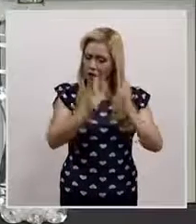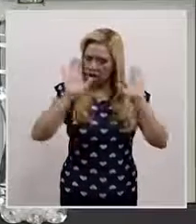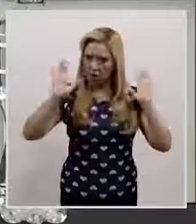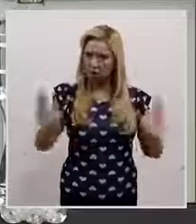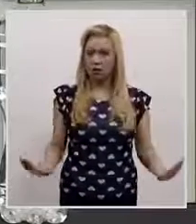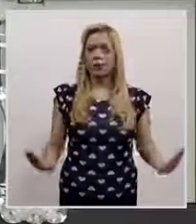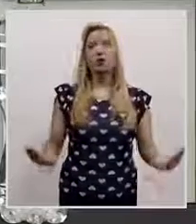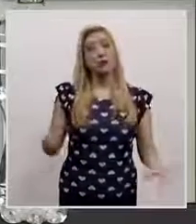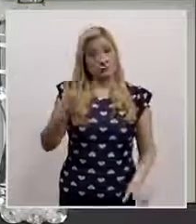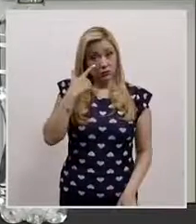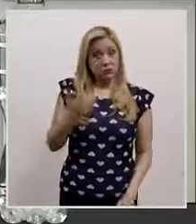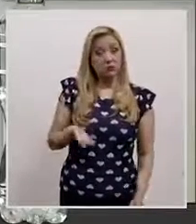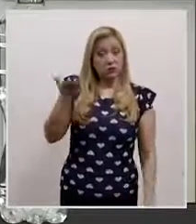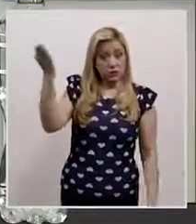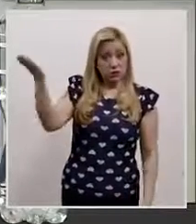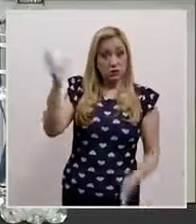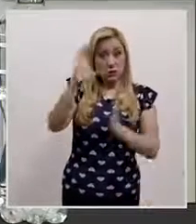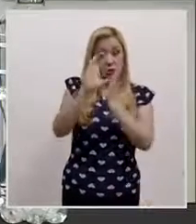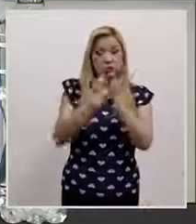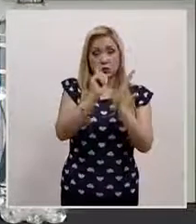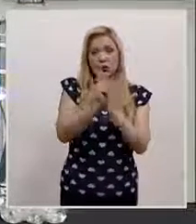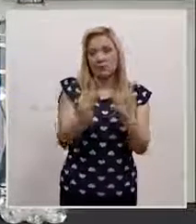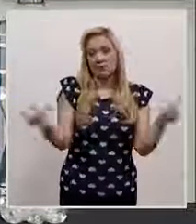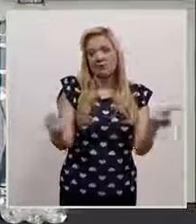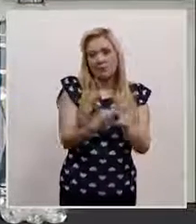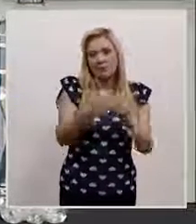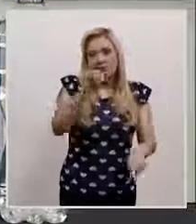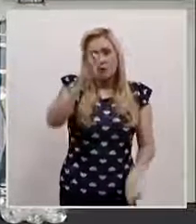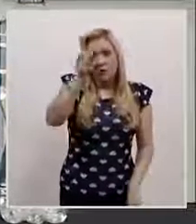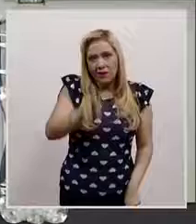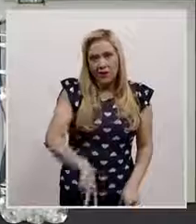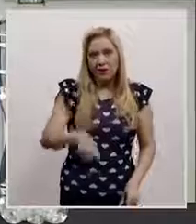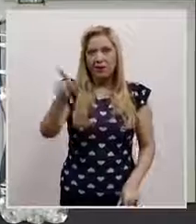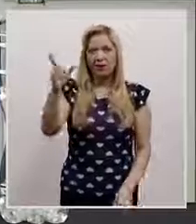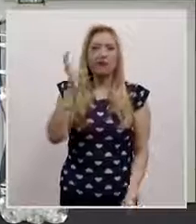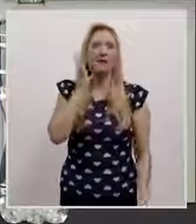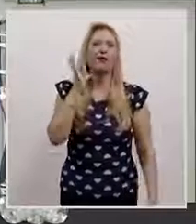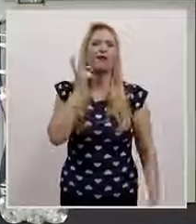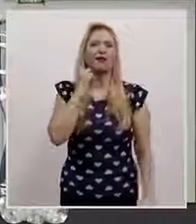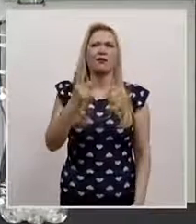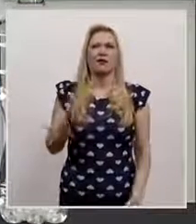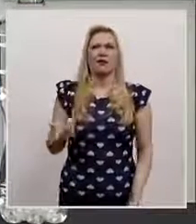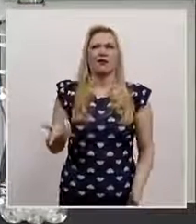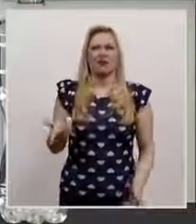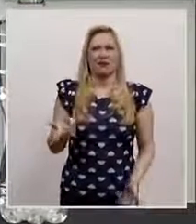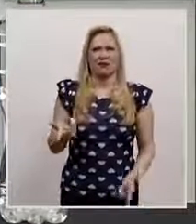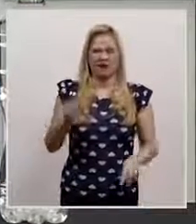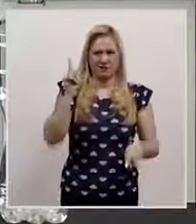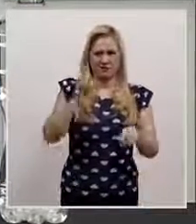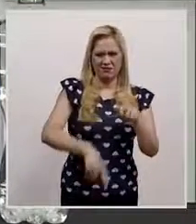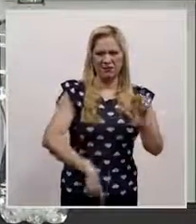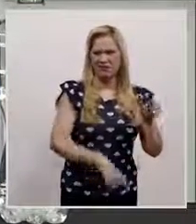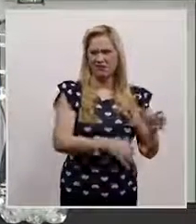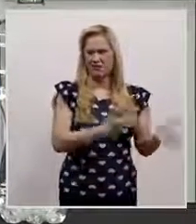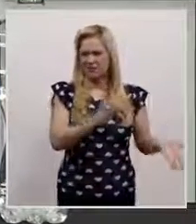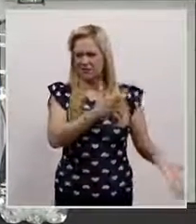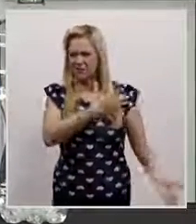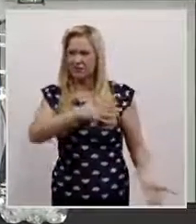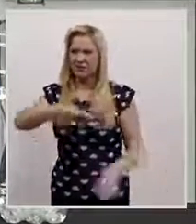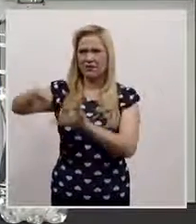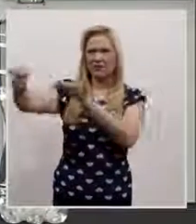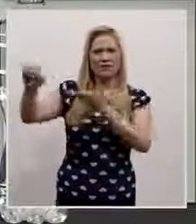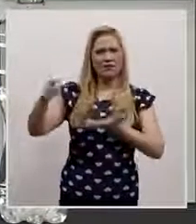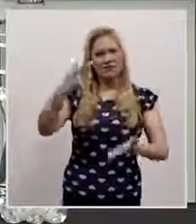inconstitucional una resolución contraria a la carta máxima porque no se apegó al principio